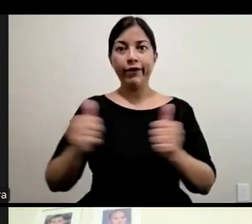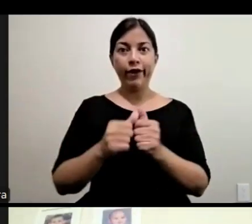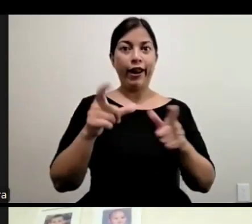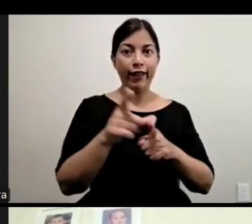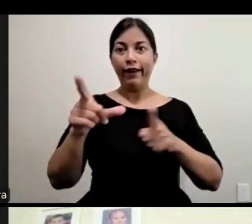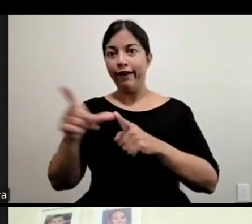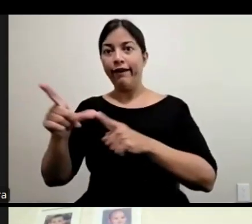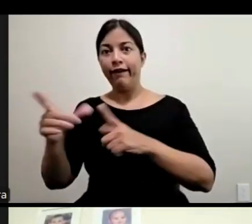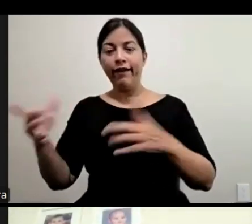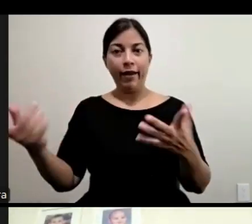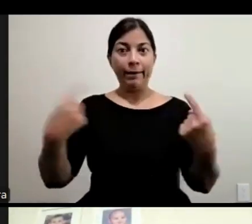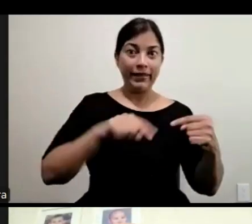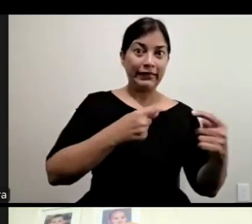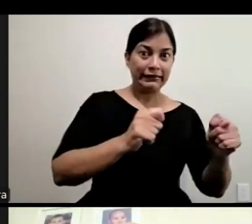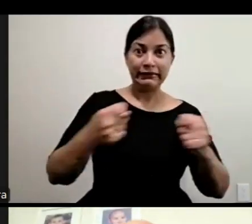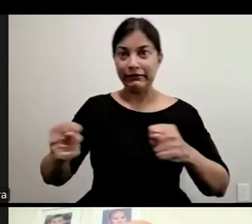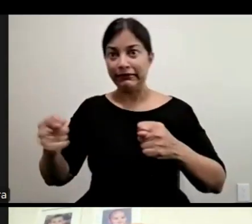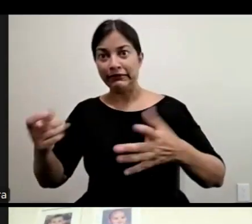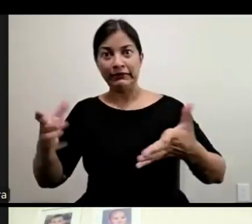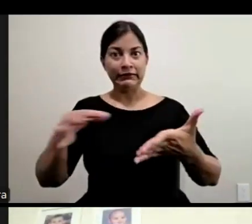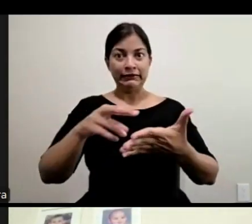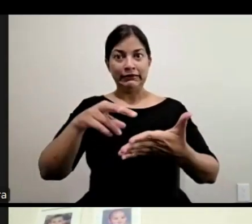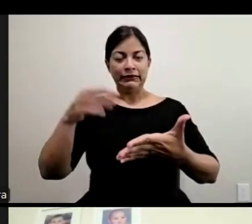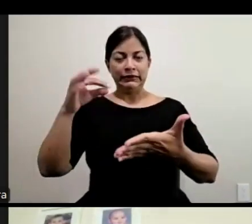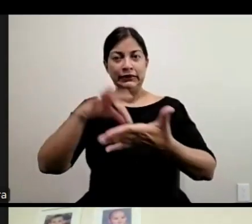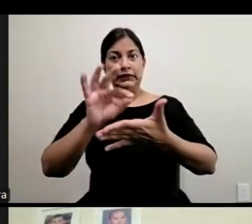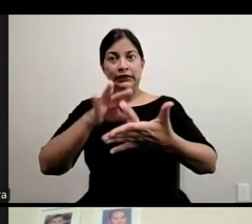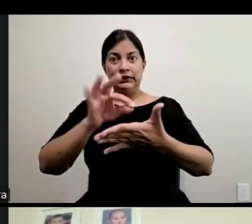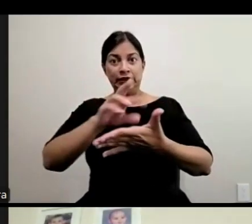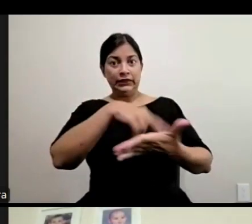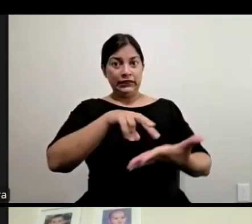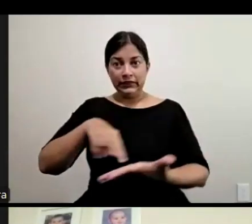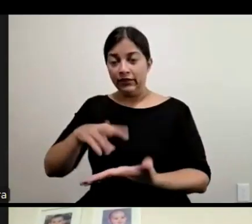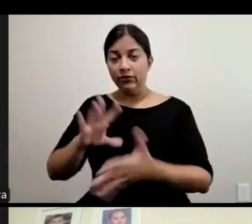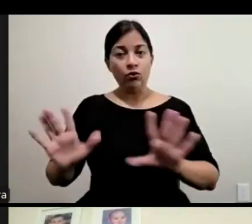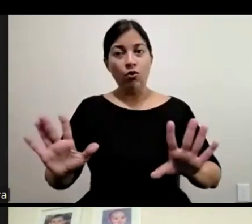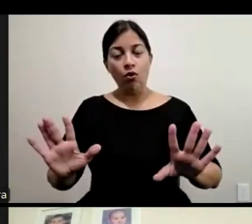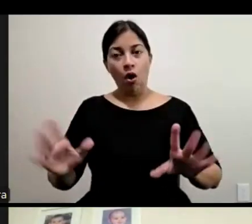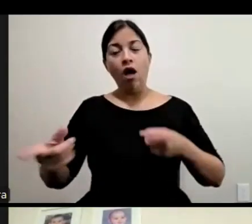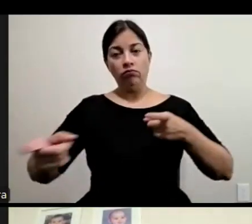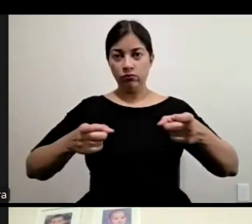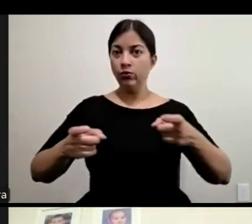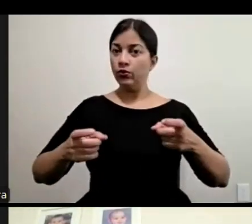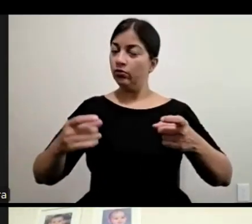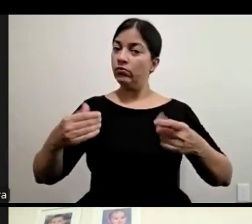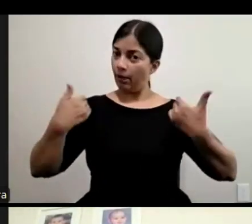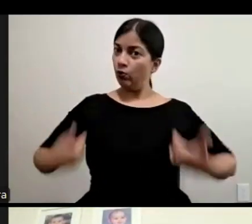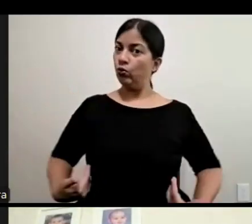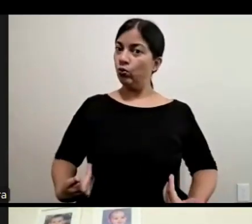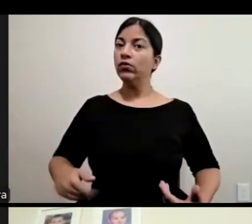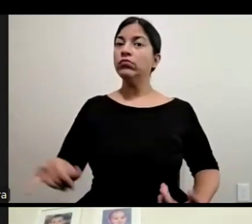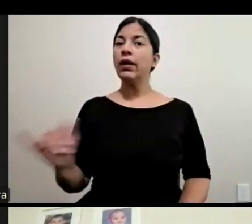mientras estaba tratando de contar cuánto era el paso, y era mantener esa postura también,